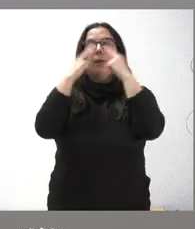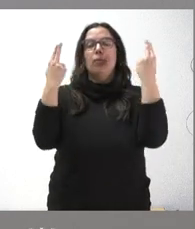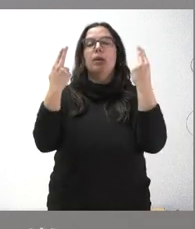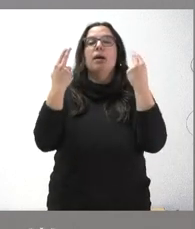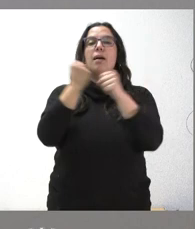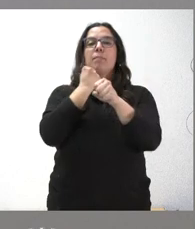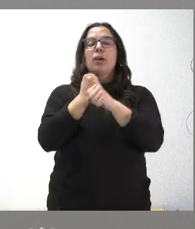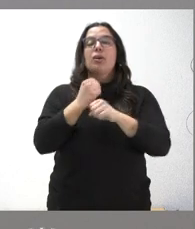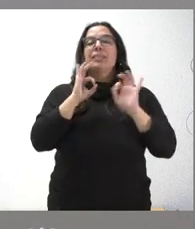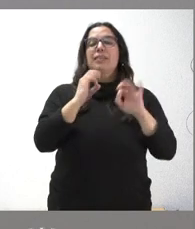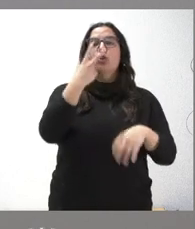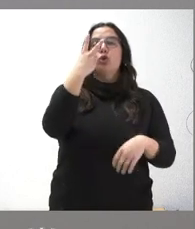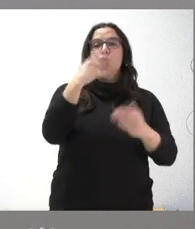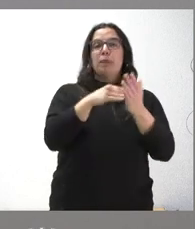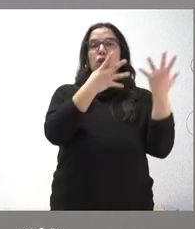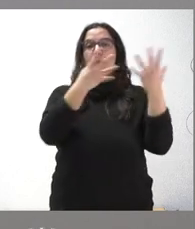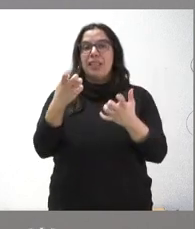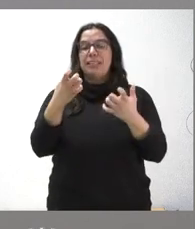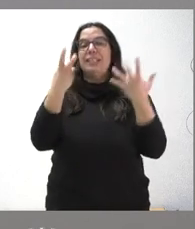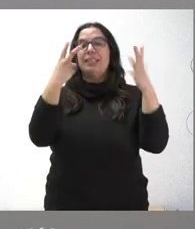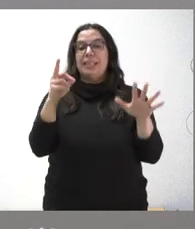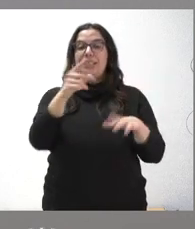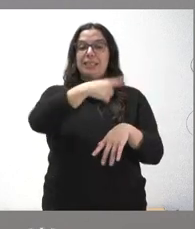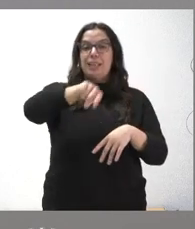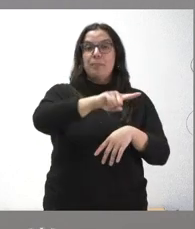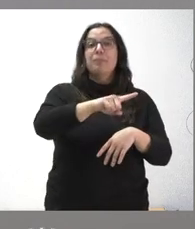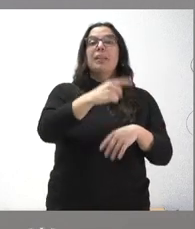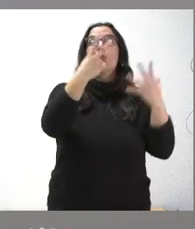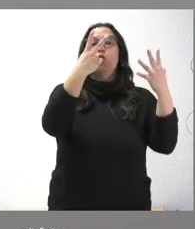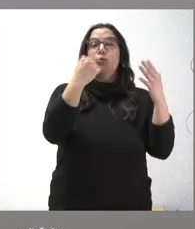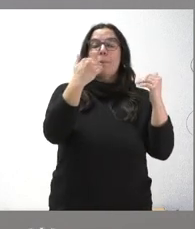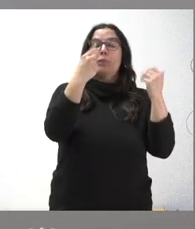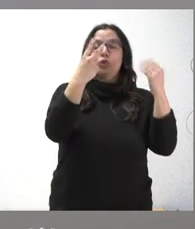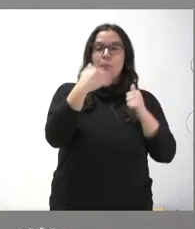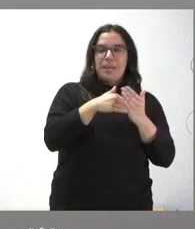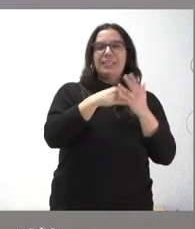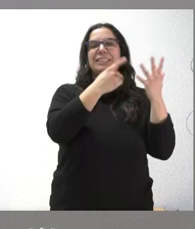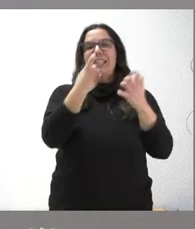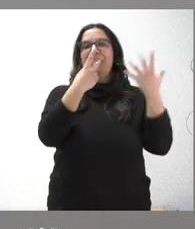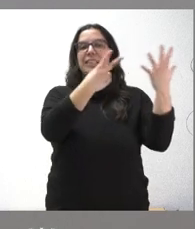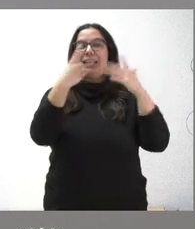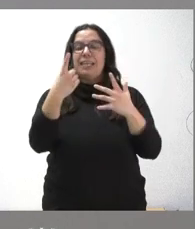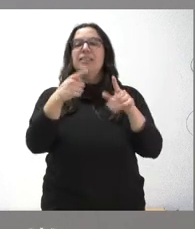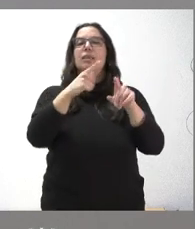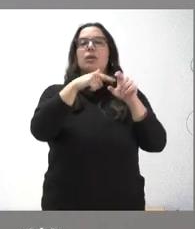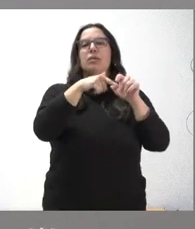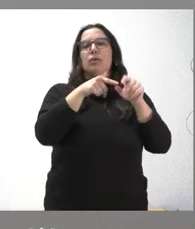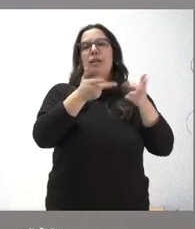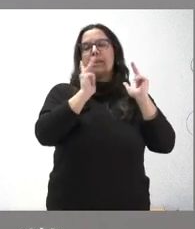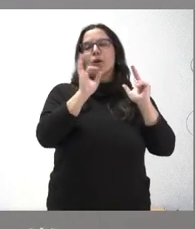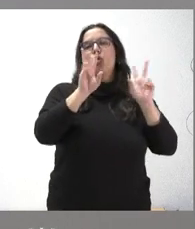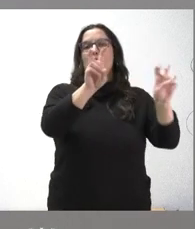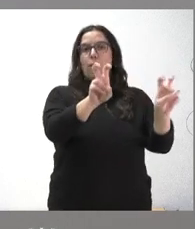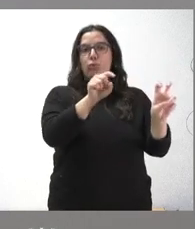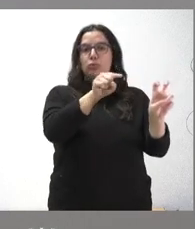2970 plazas de las cuales 2676 son de nuevo ingreso Y turno libre este número supone un